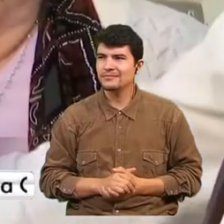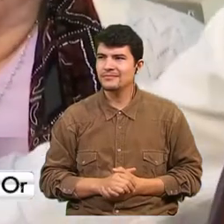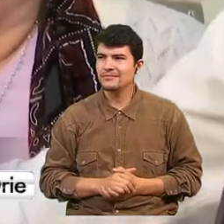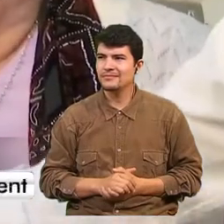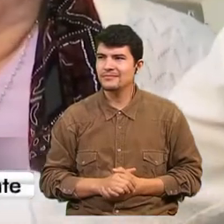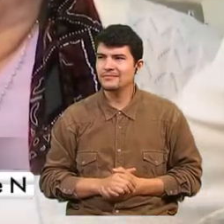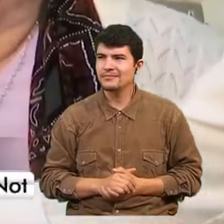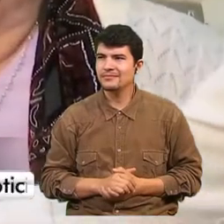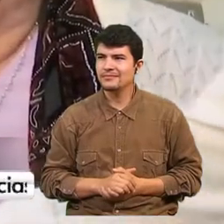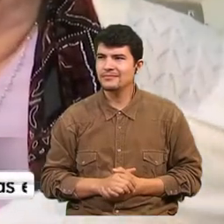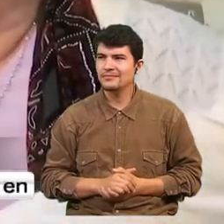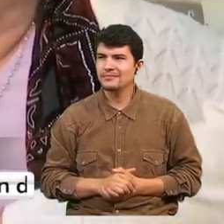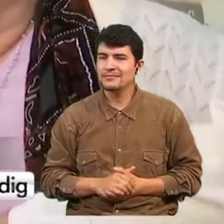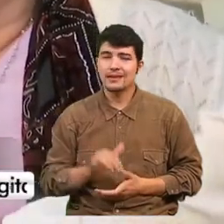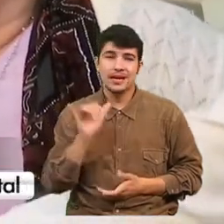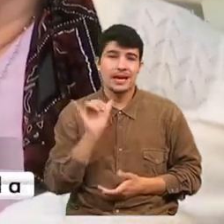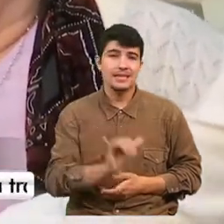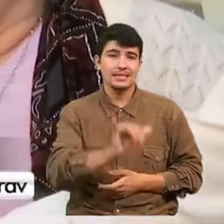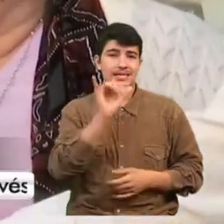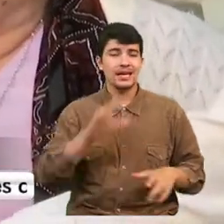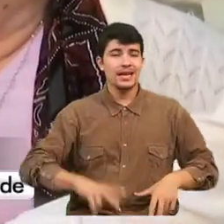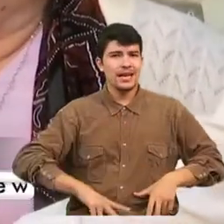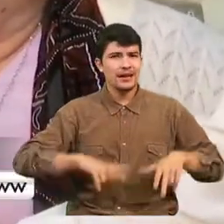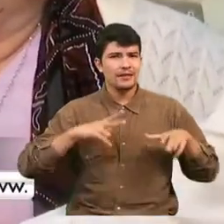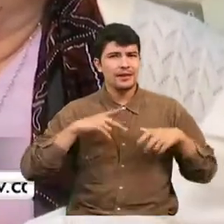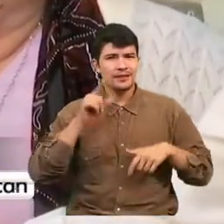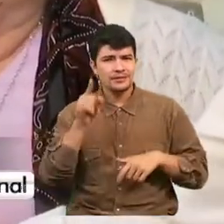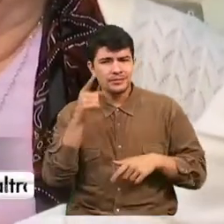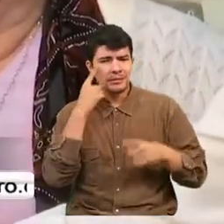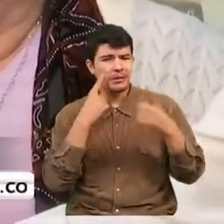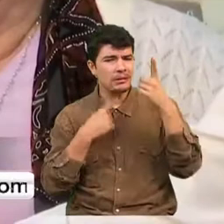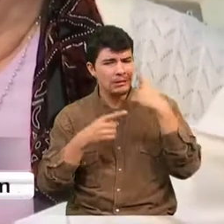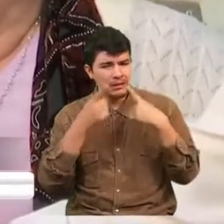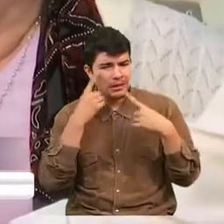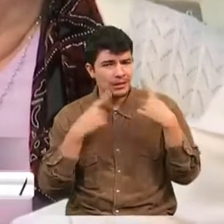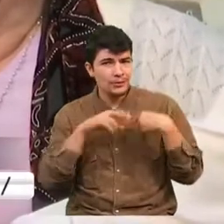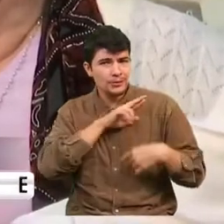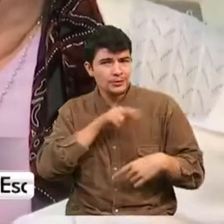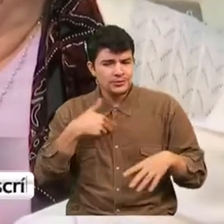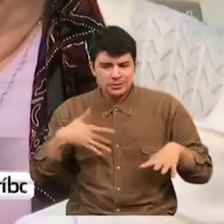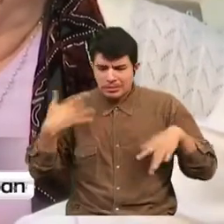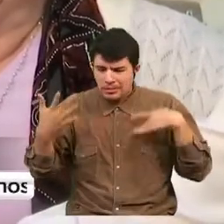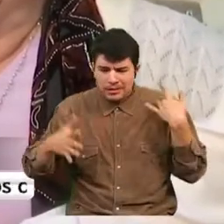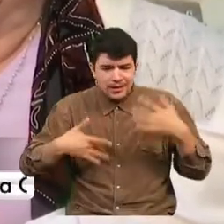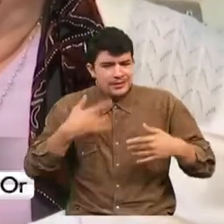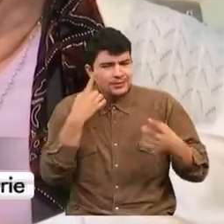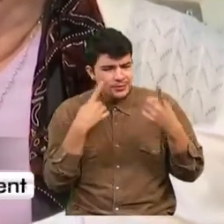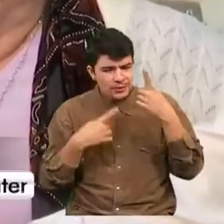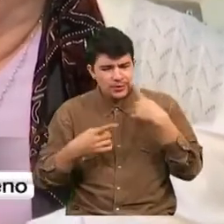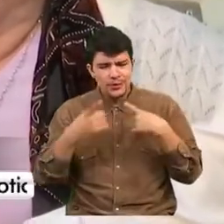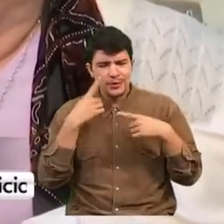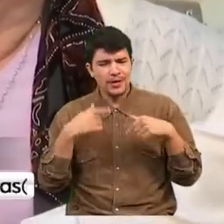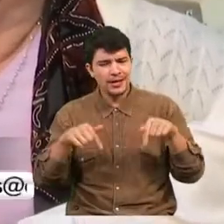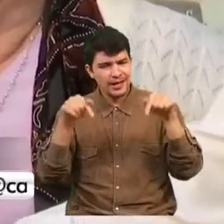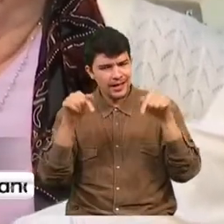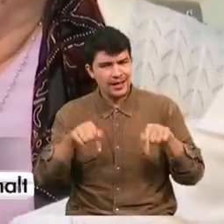estamos contentos. Y ahora sí estamos contentos aquí